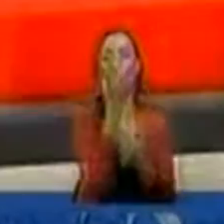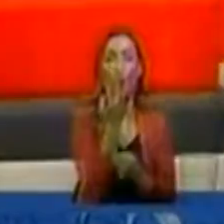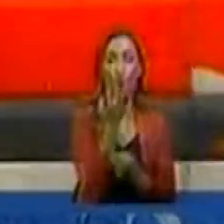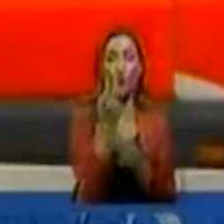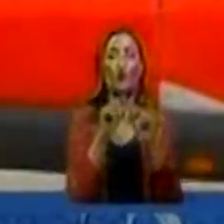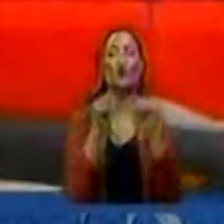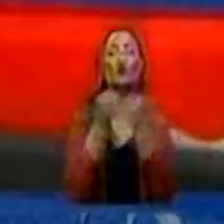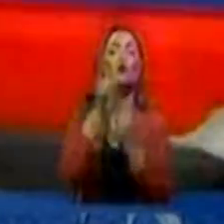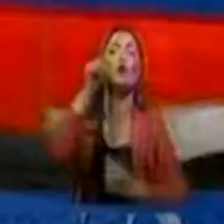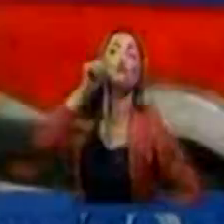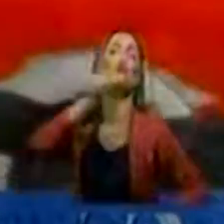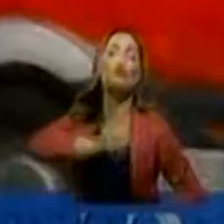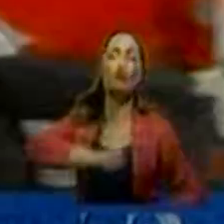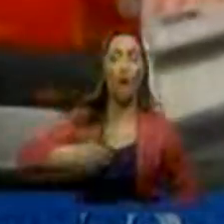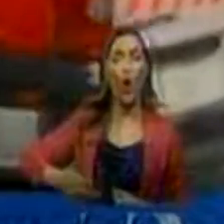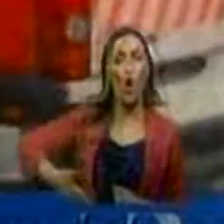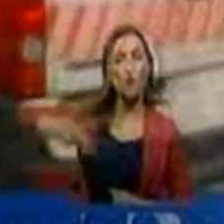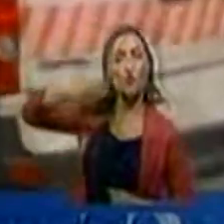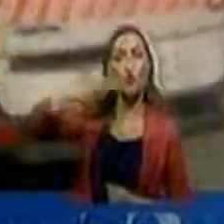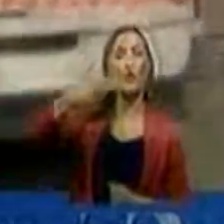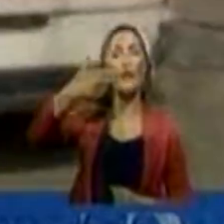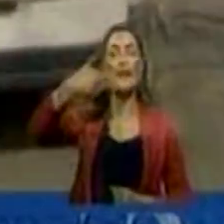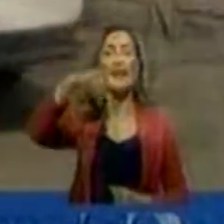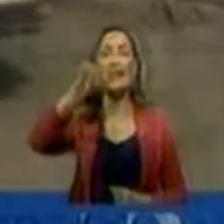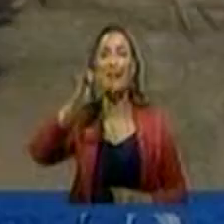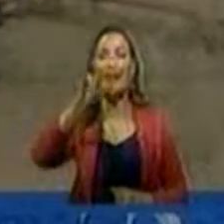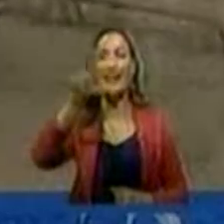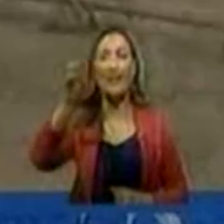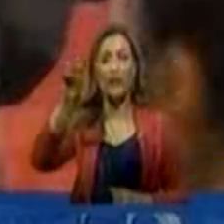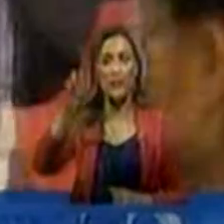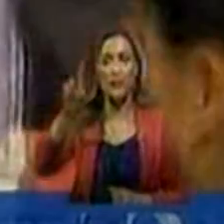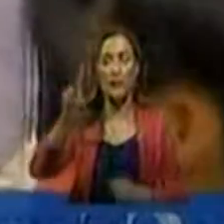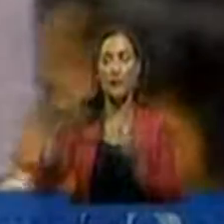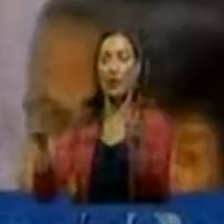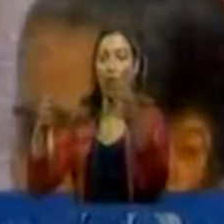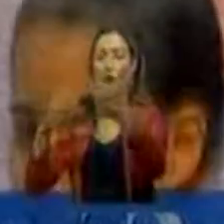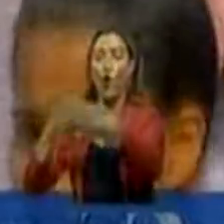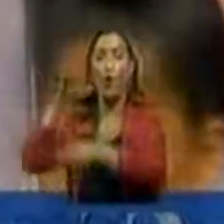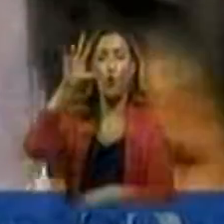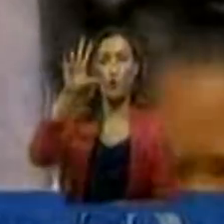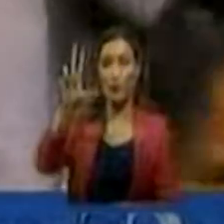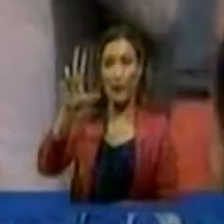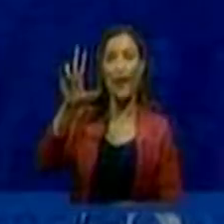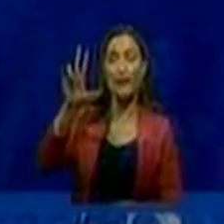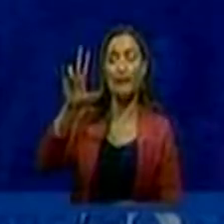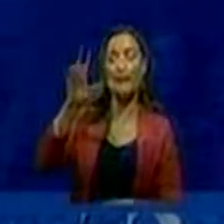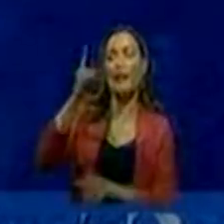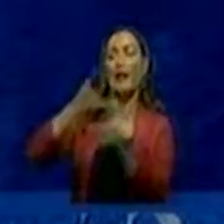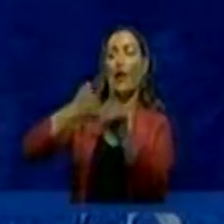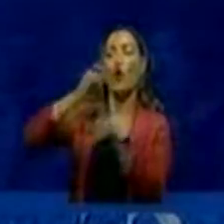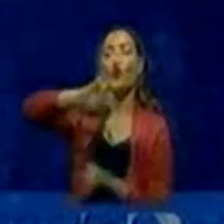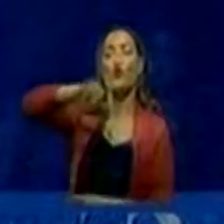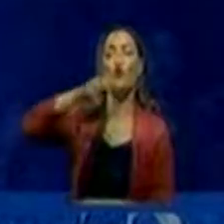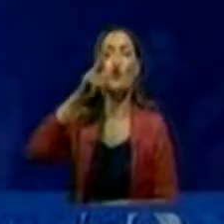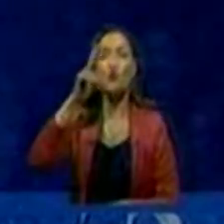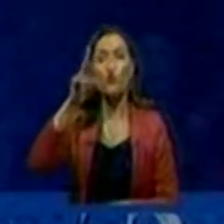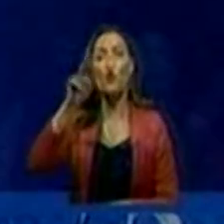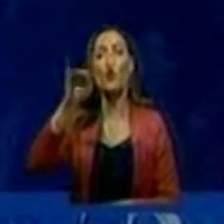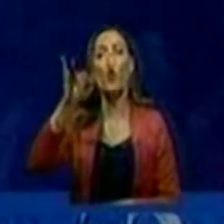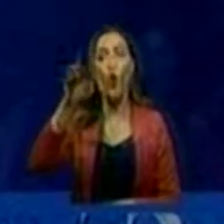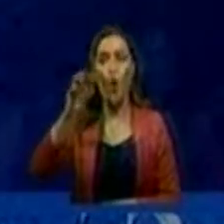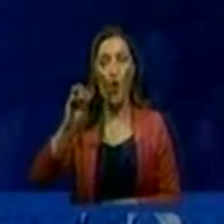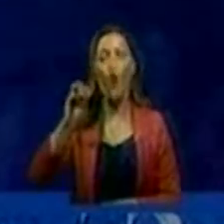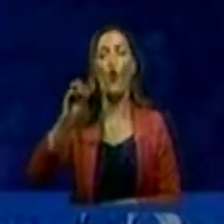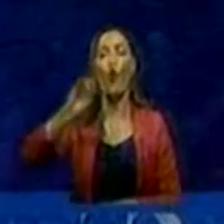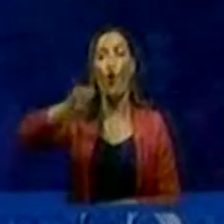Killers, y los del pabellón 3, que serían de los Águilas, aliados a Junior o JR, que a su vez es